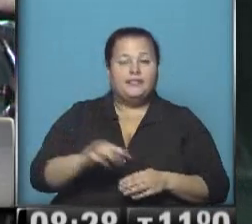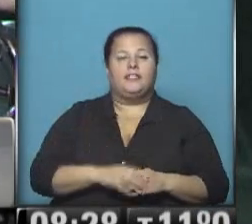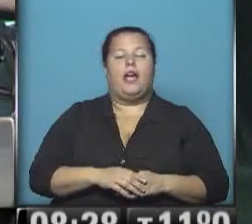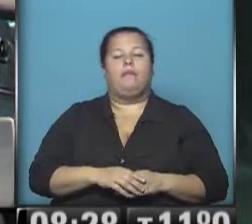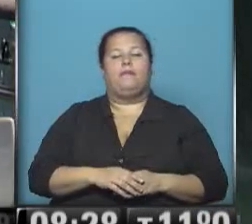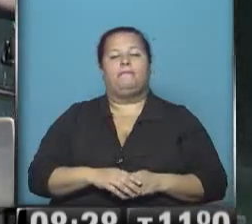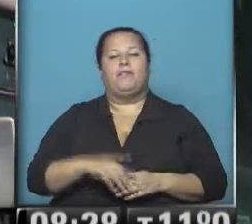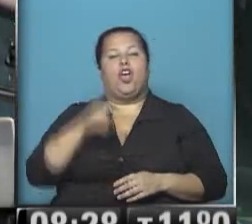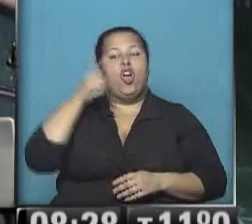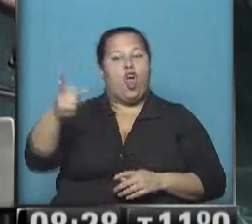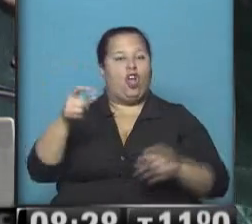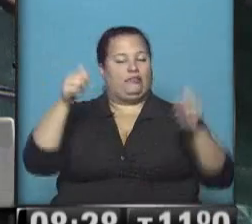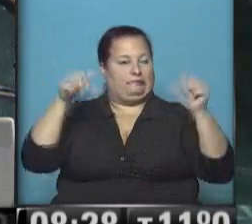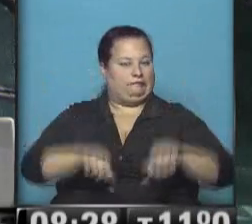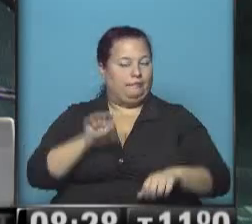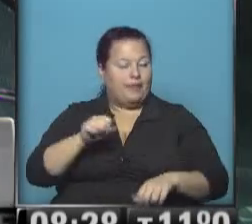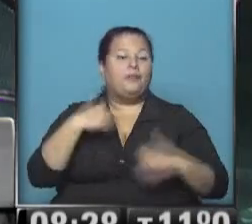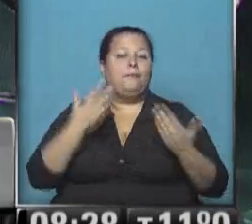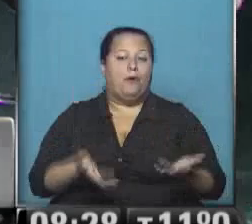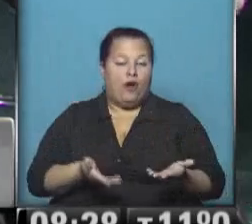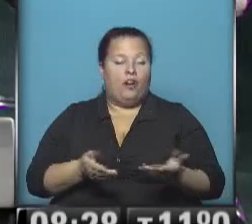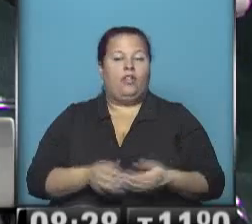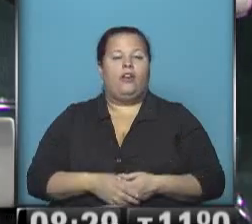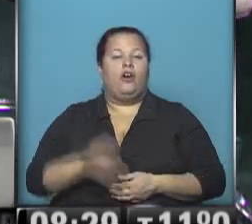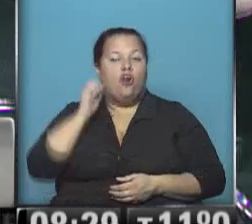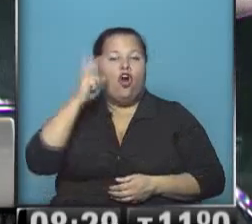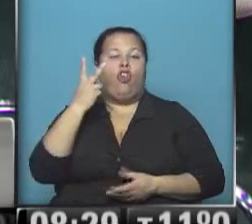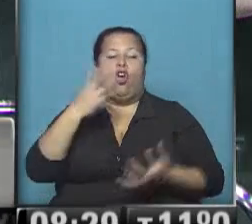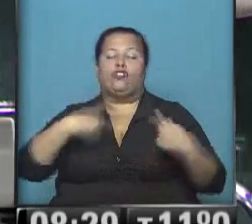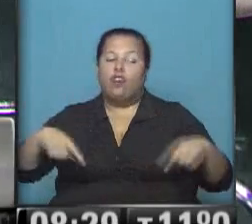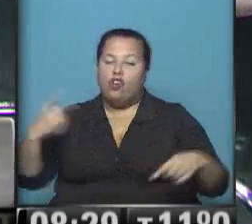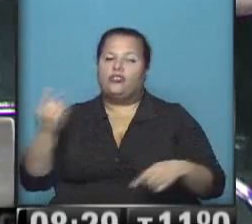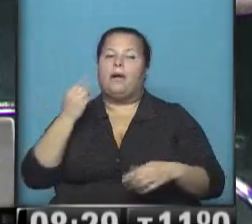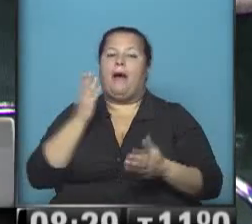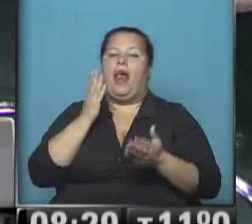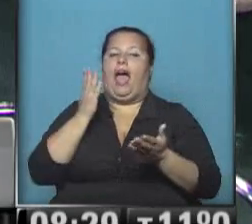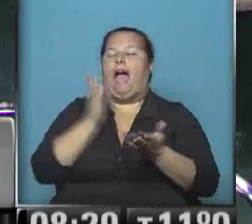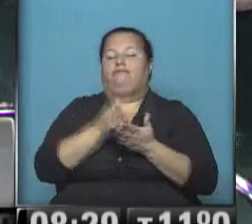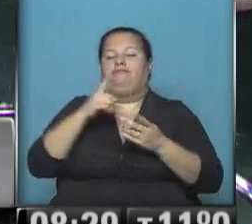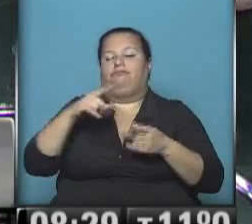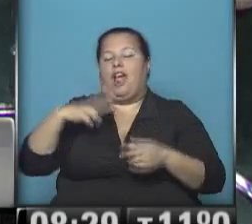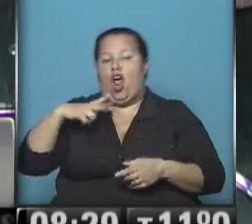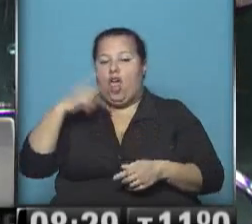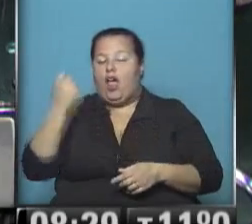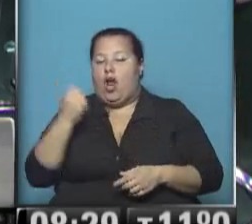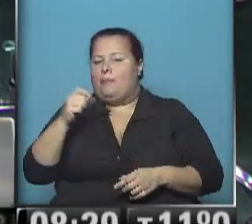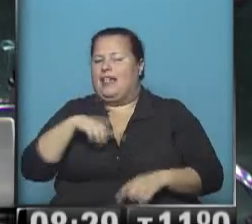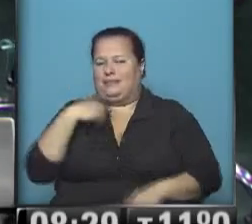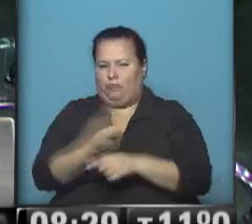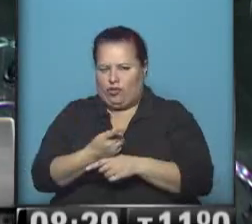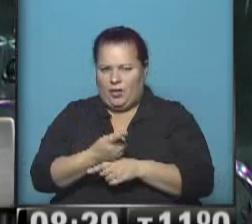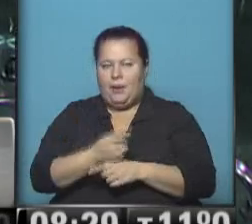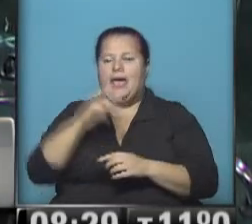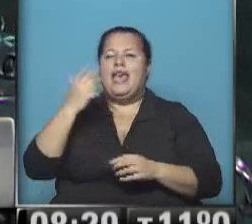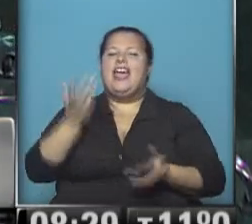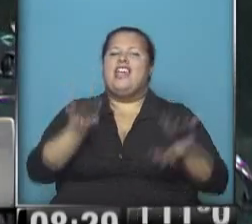evitar la devaluación precisamente lograr dos cosas que para la ortodoxia o para el neoliberalismo son imposibles bajar la